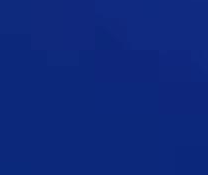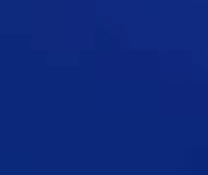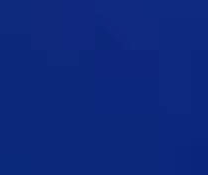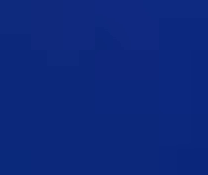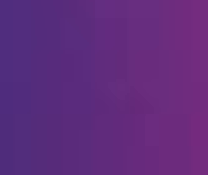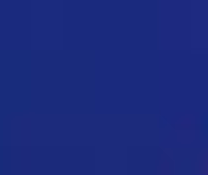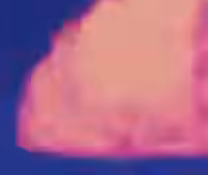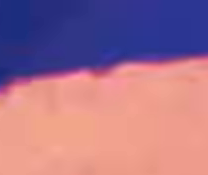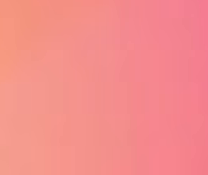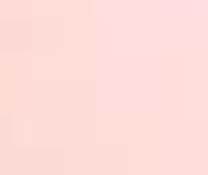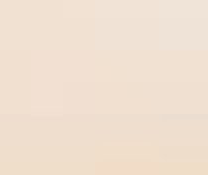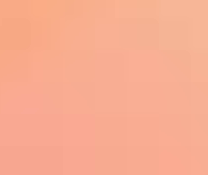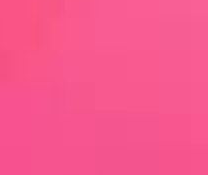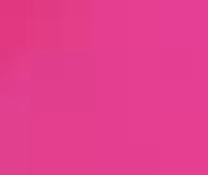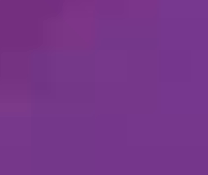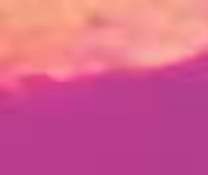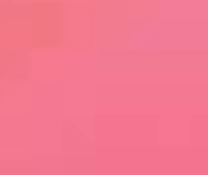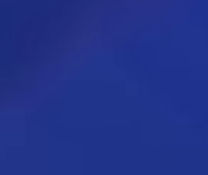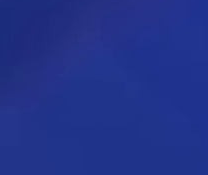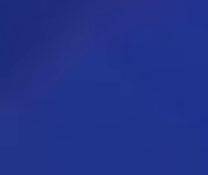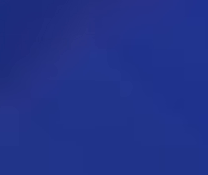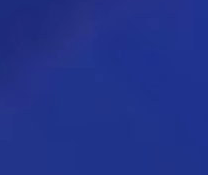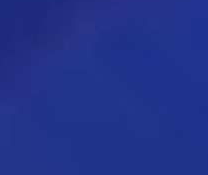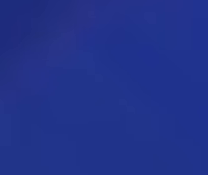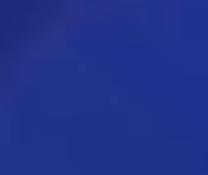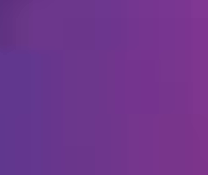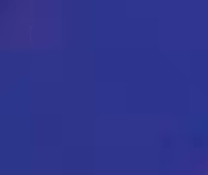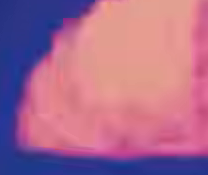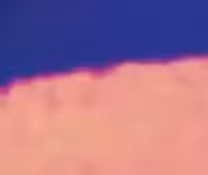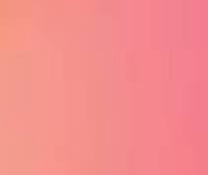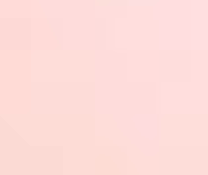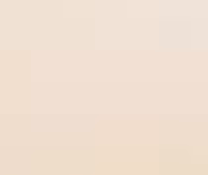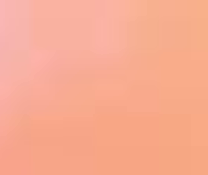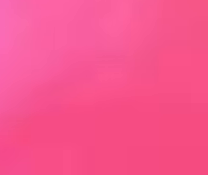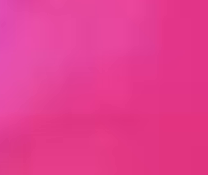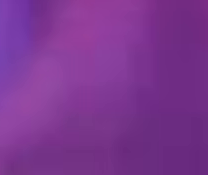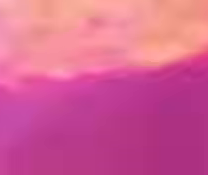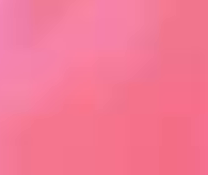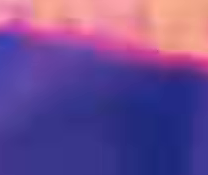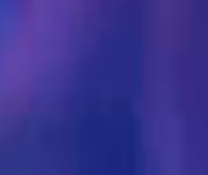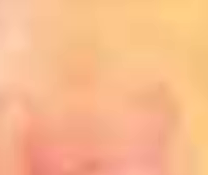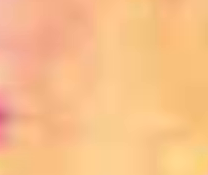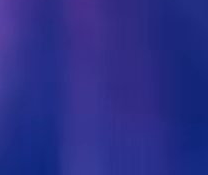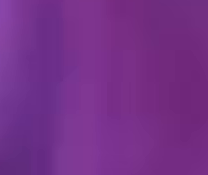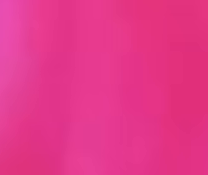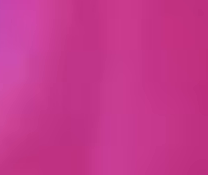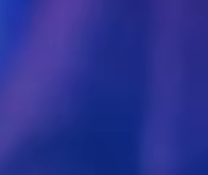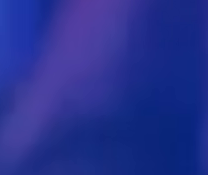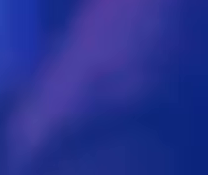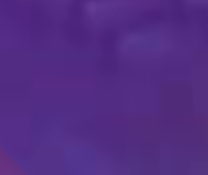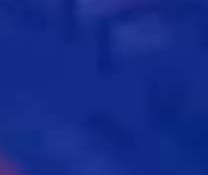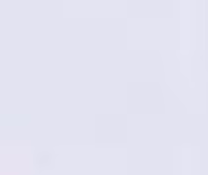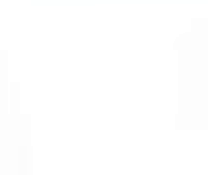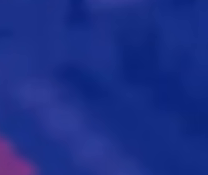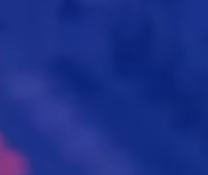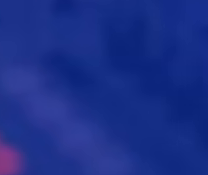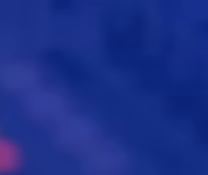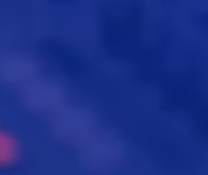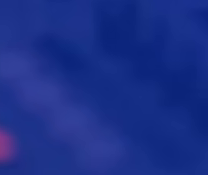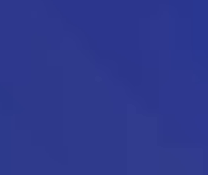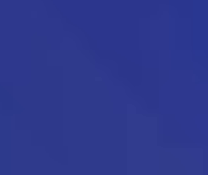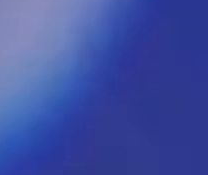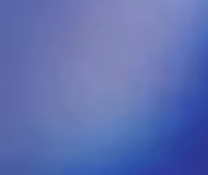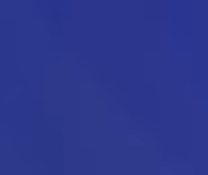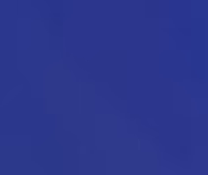Amo a todos los que me aman. Los que me buscan, me encontrarán. Proverbios 8:17. Rema TV